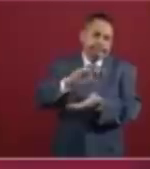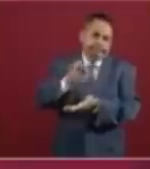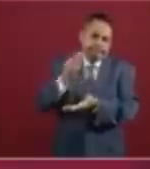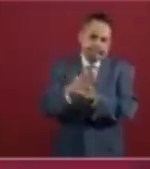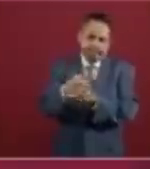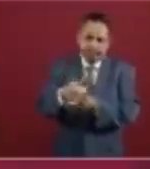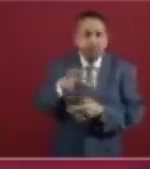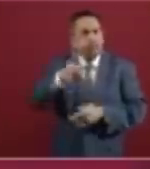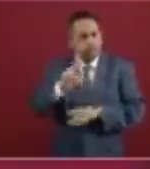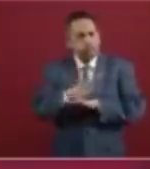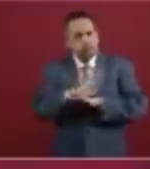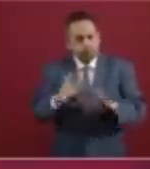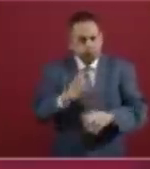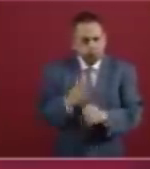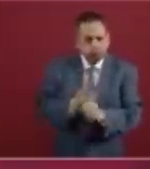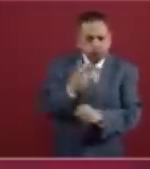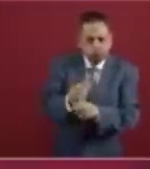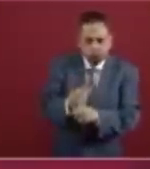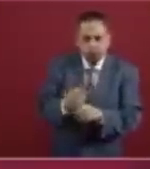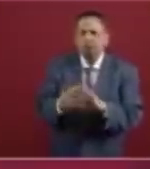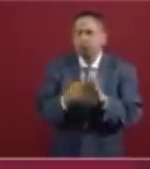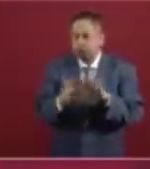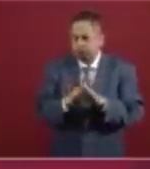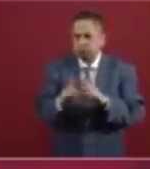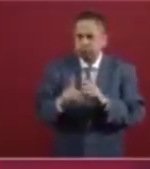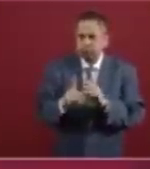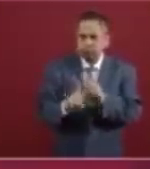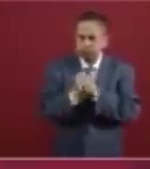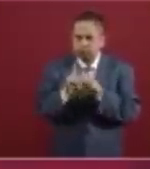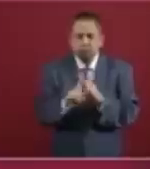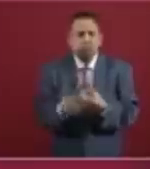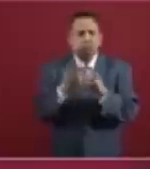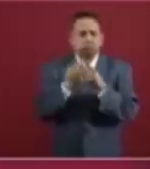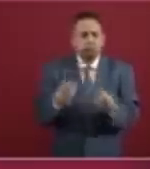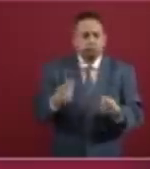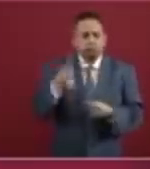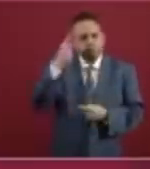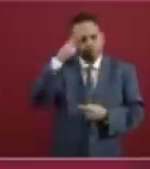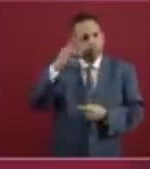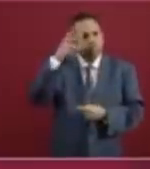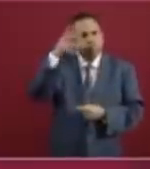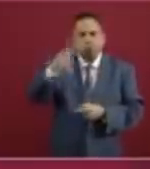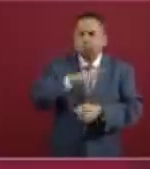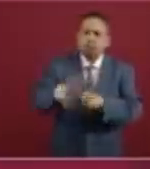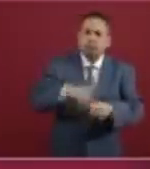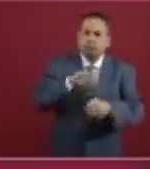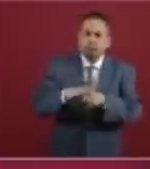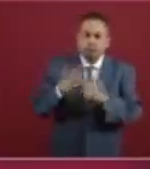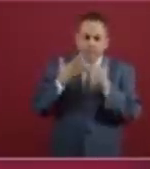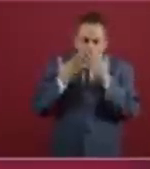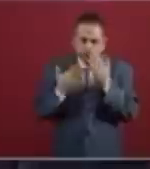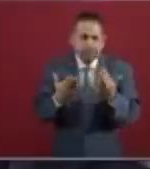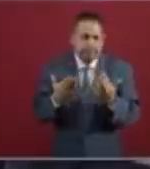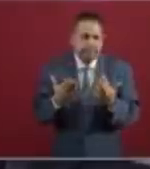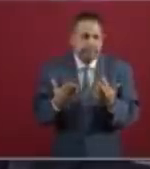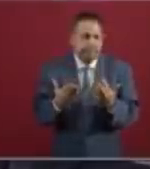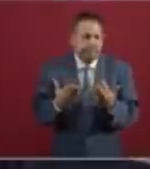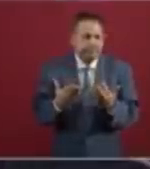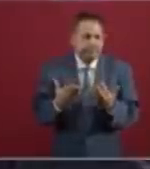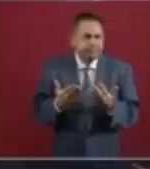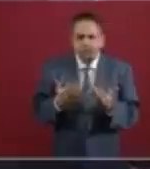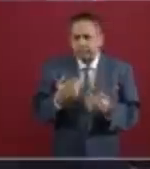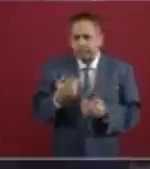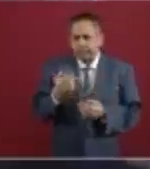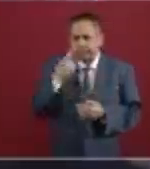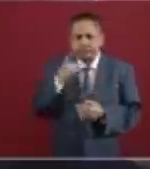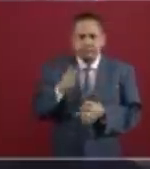ya se está arreglando, va hacia la normalidad y se está